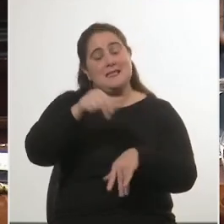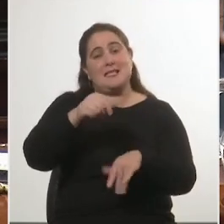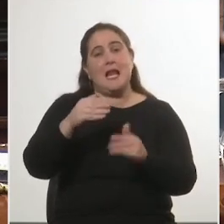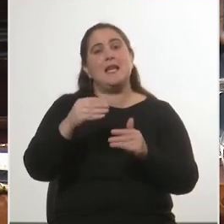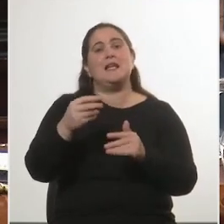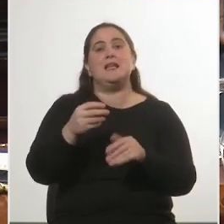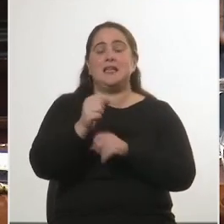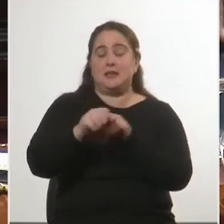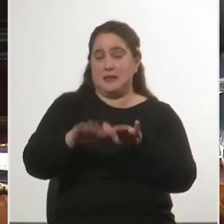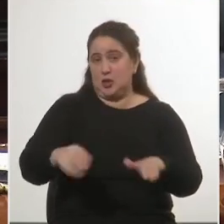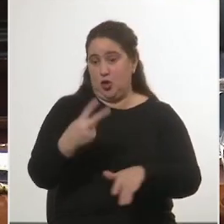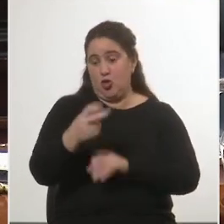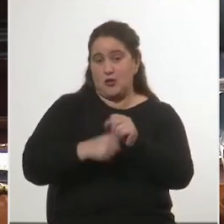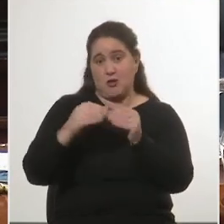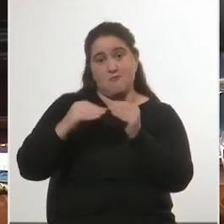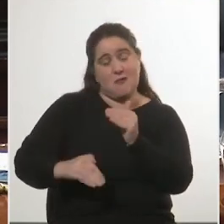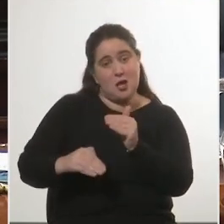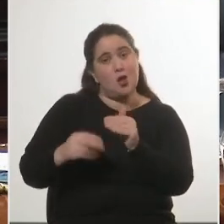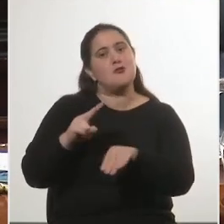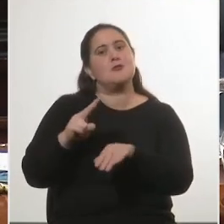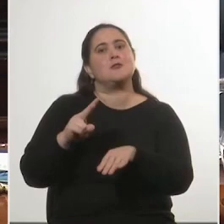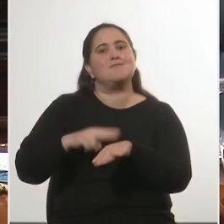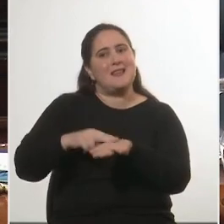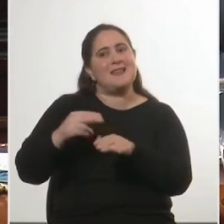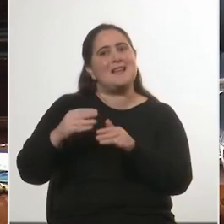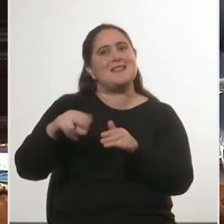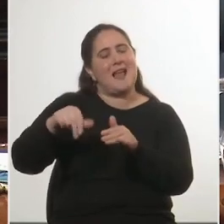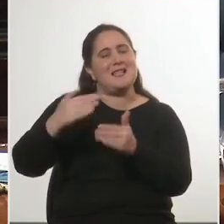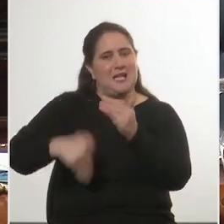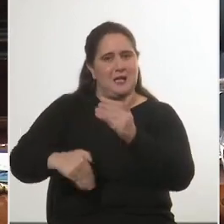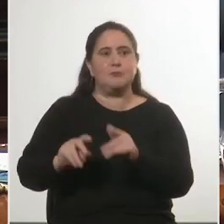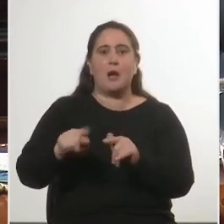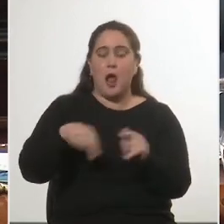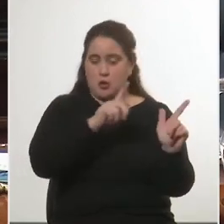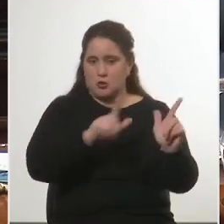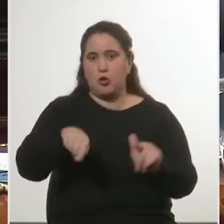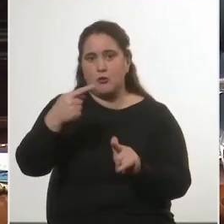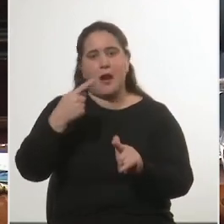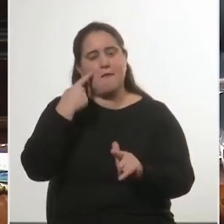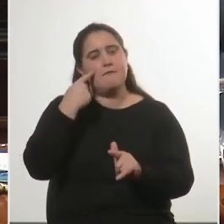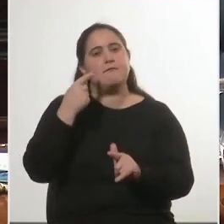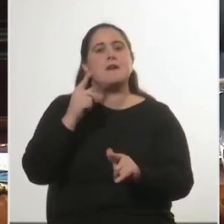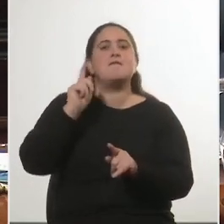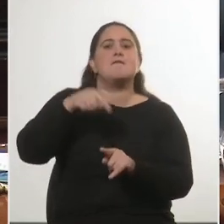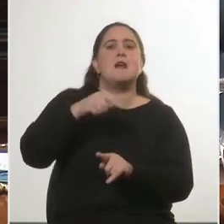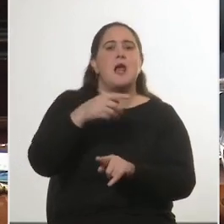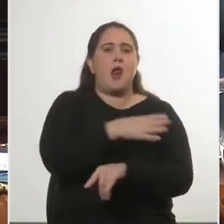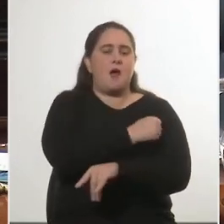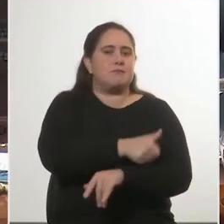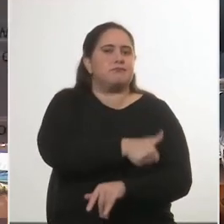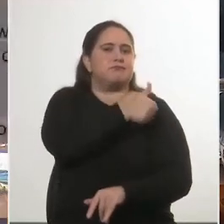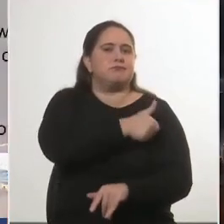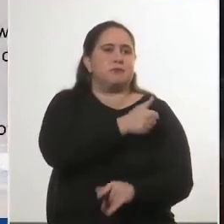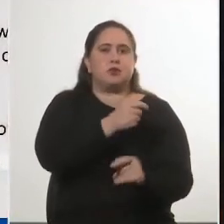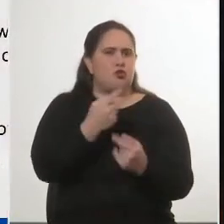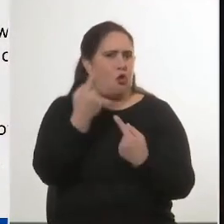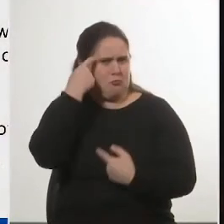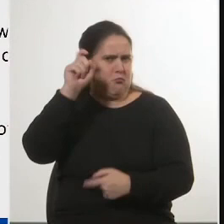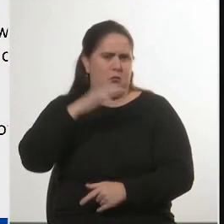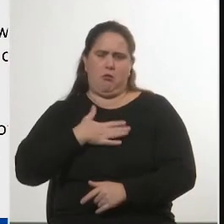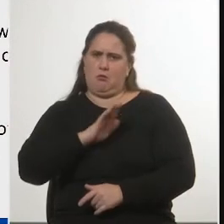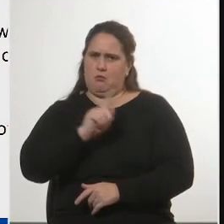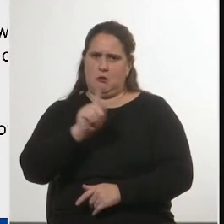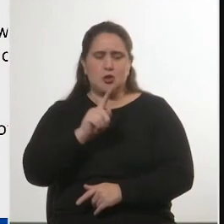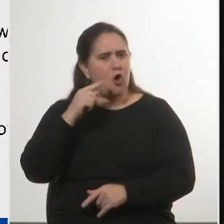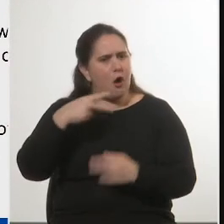diapositiva evidencia el efecto del consumo del sodio sobre la presión arterial en estudios clínicos. Esto no es un invento,